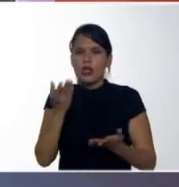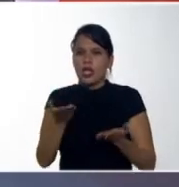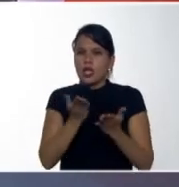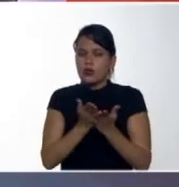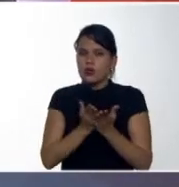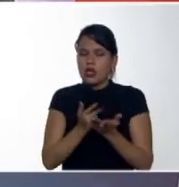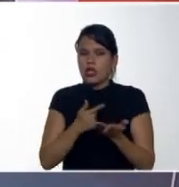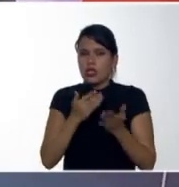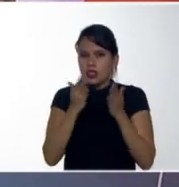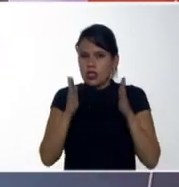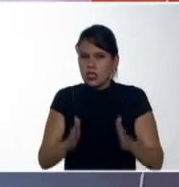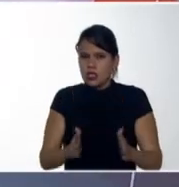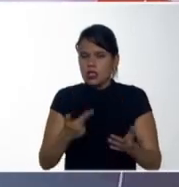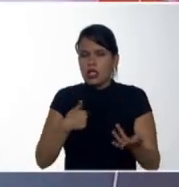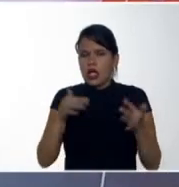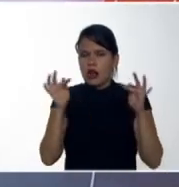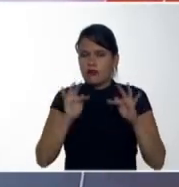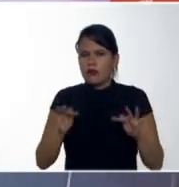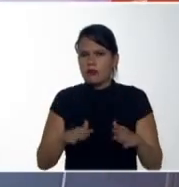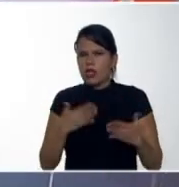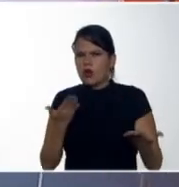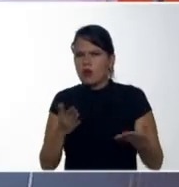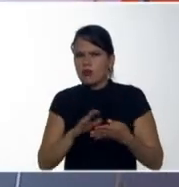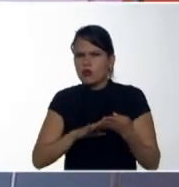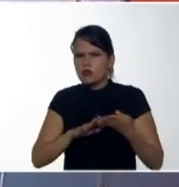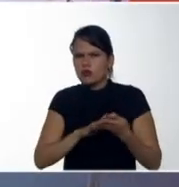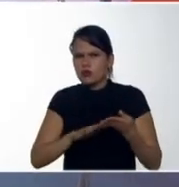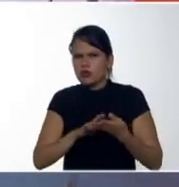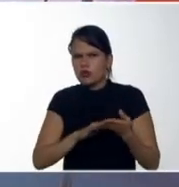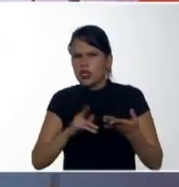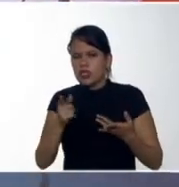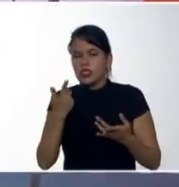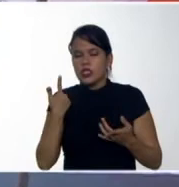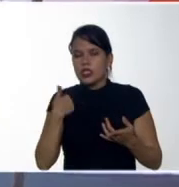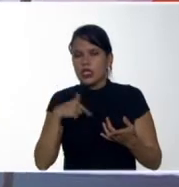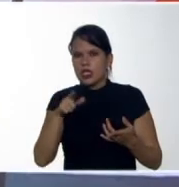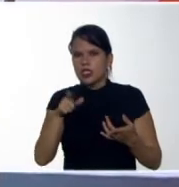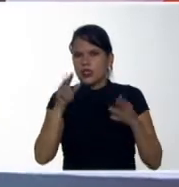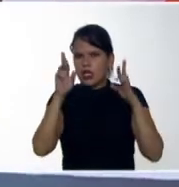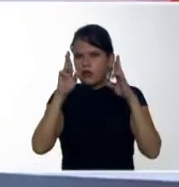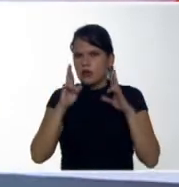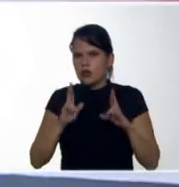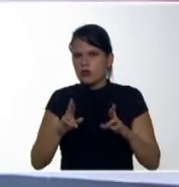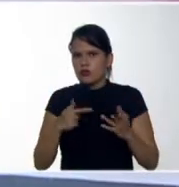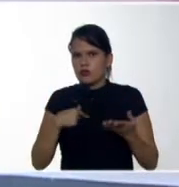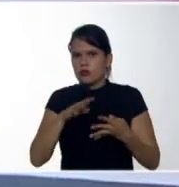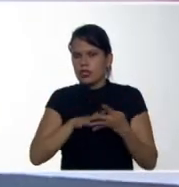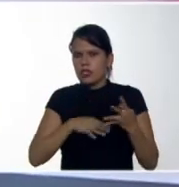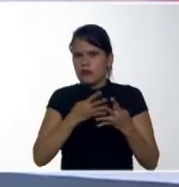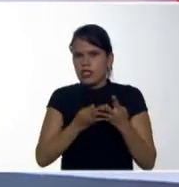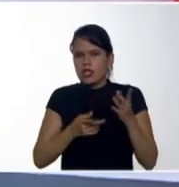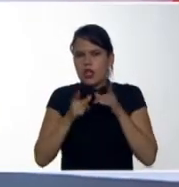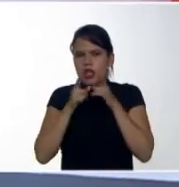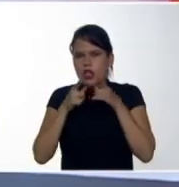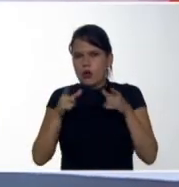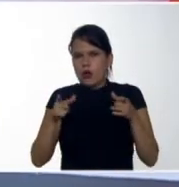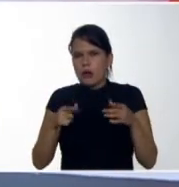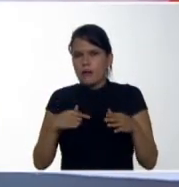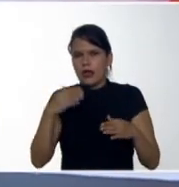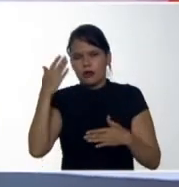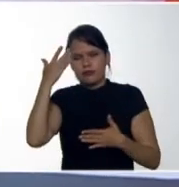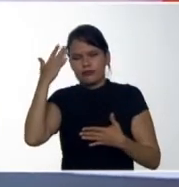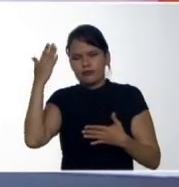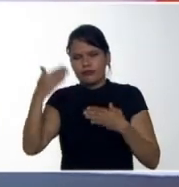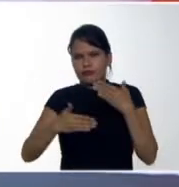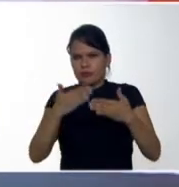tengan la manera de cómo resolver y tener esos tips matemáticos o lenguaje matemático para el desarrollo de la aritmética y